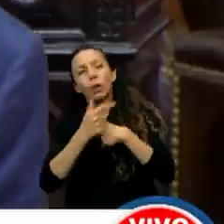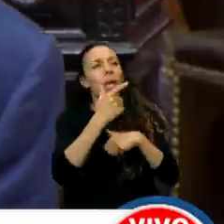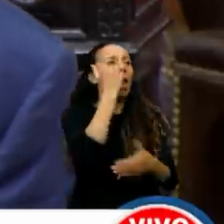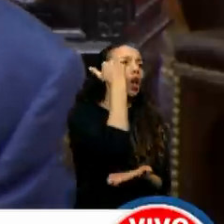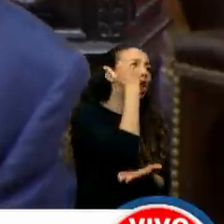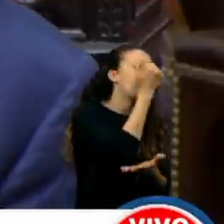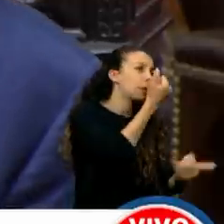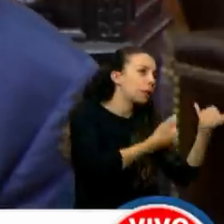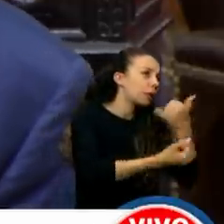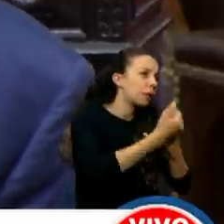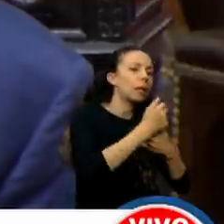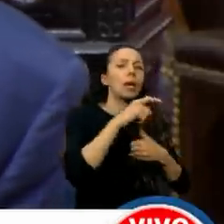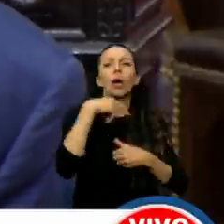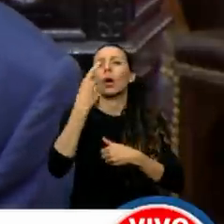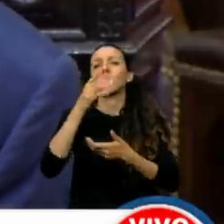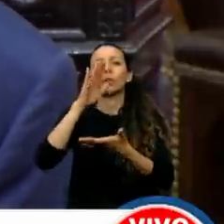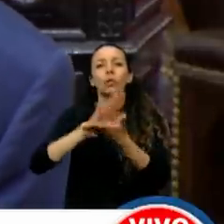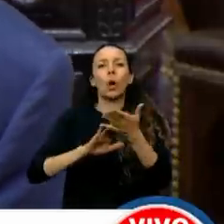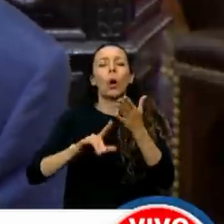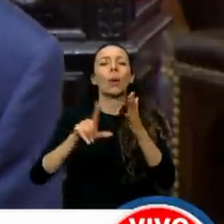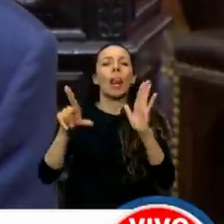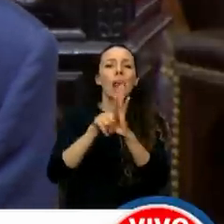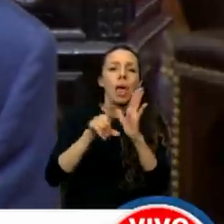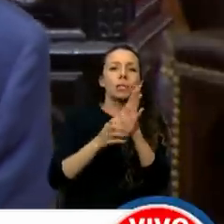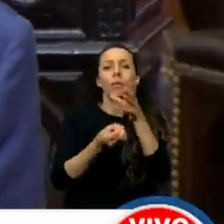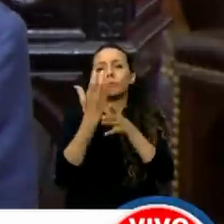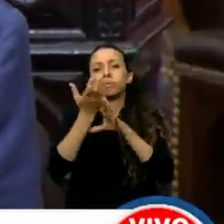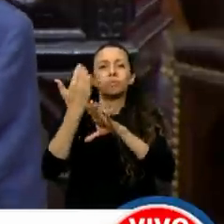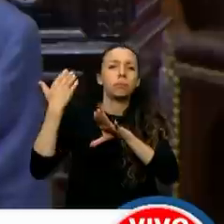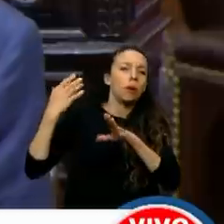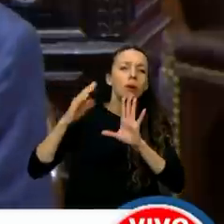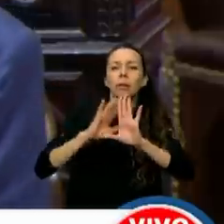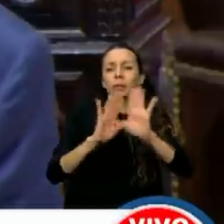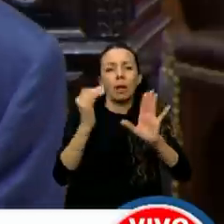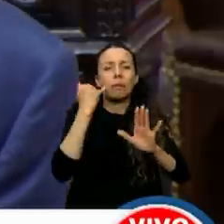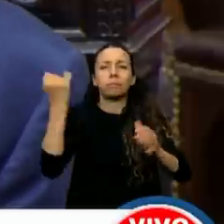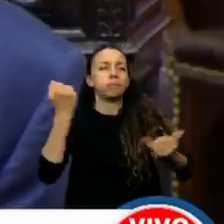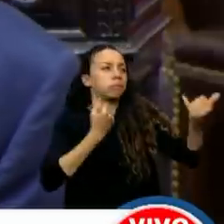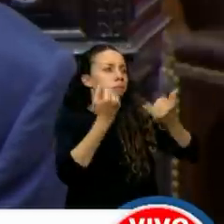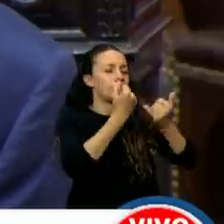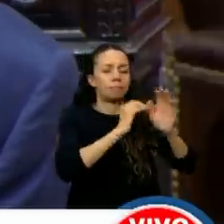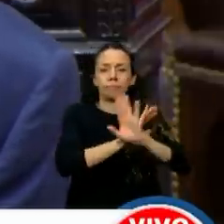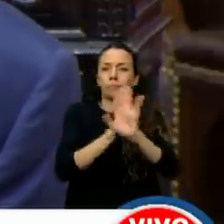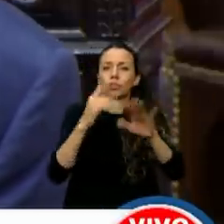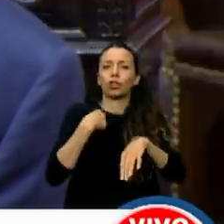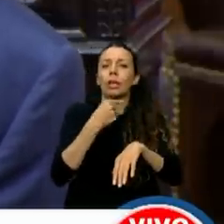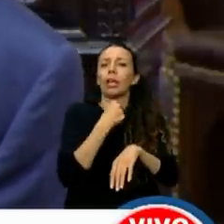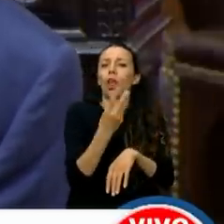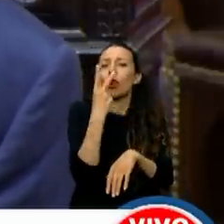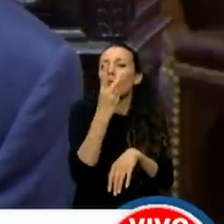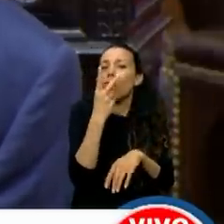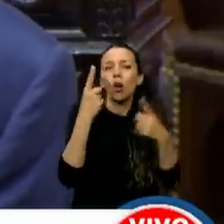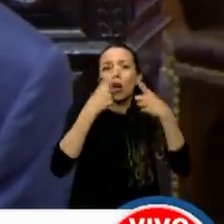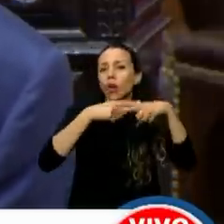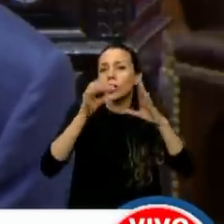incluso de institucionalidad legislativa quisiera yo hacer dos consideraciones políticas centrales sobre